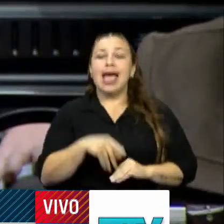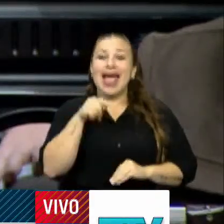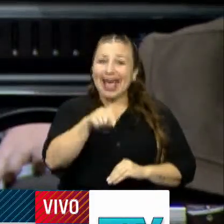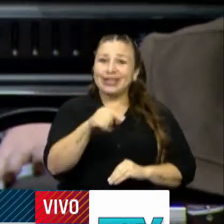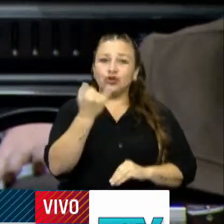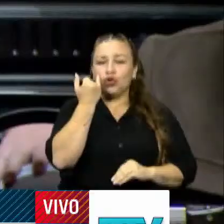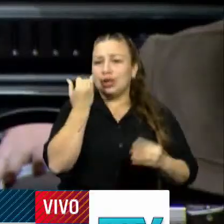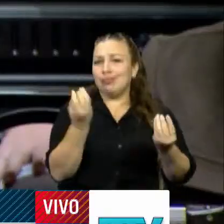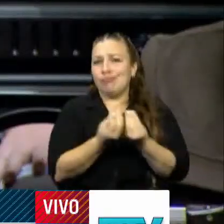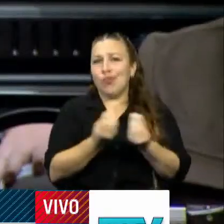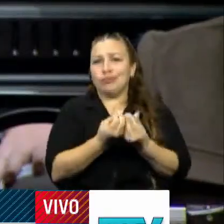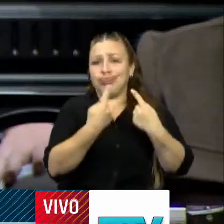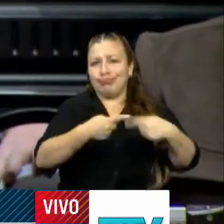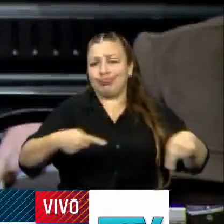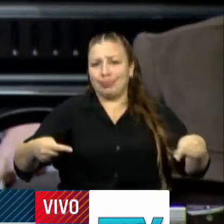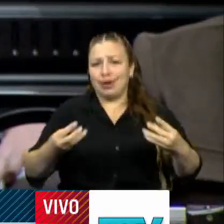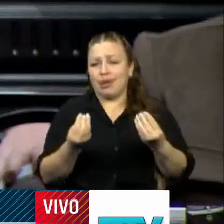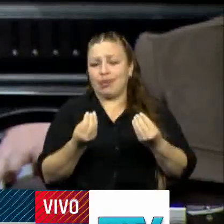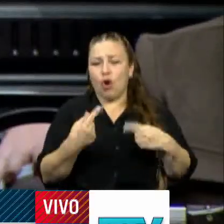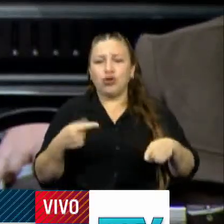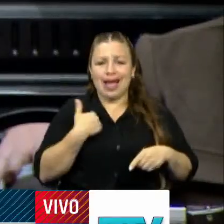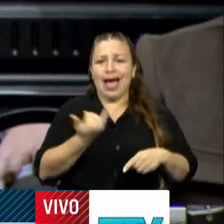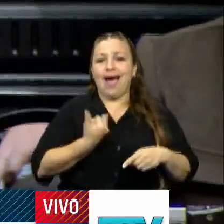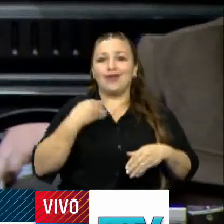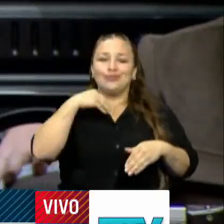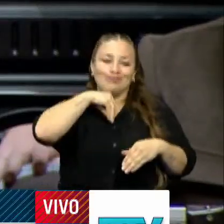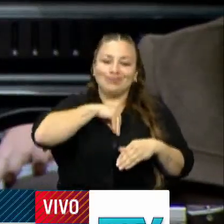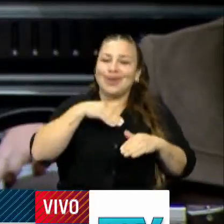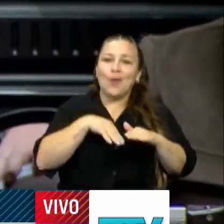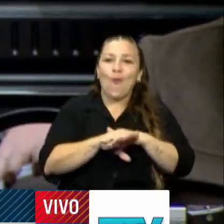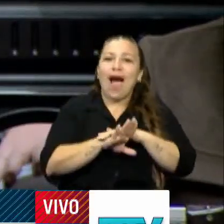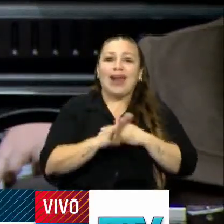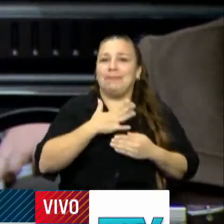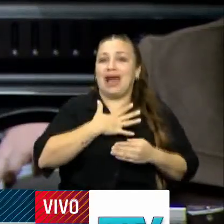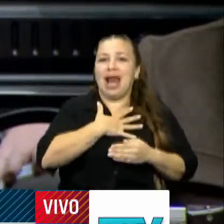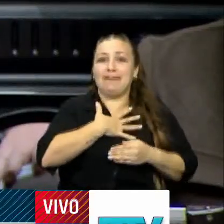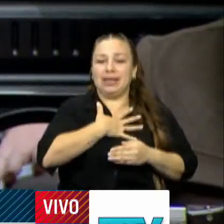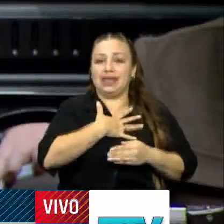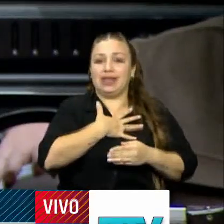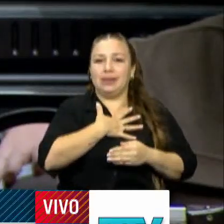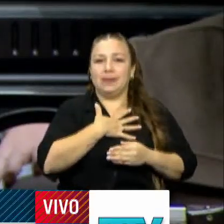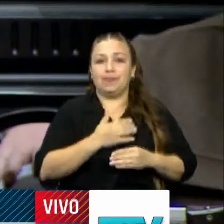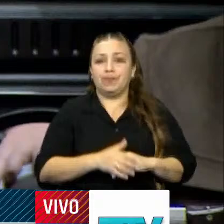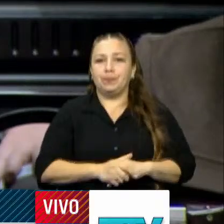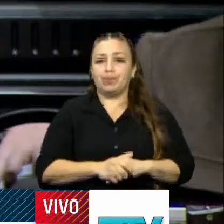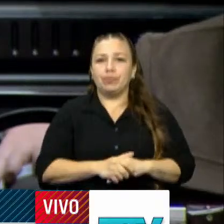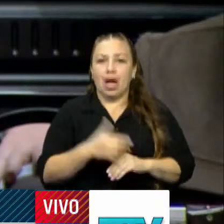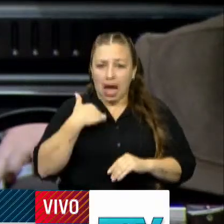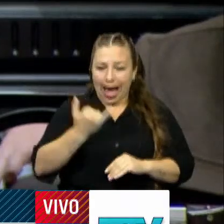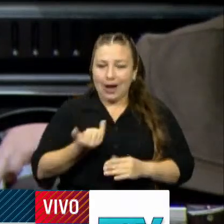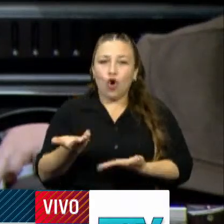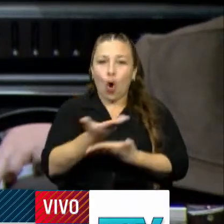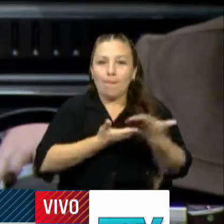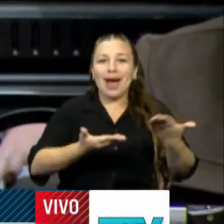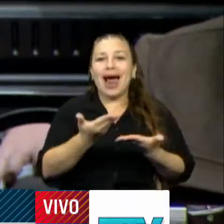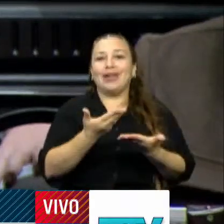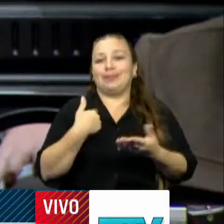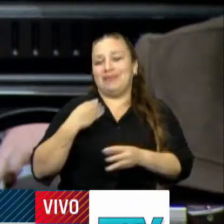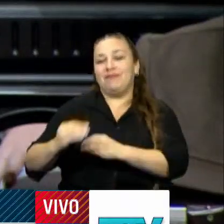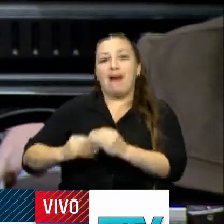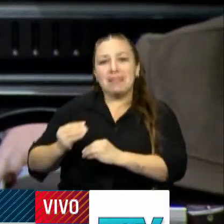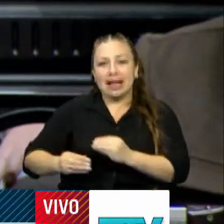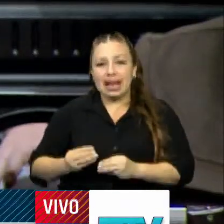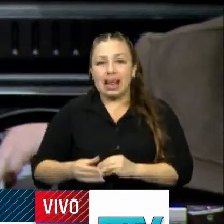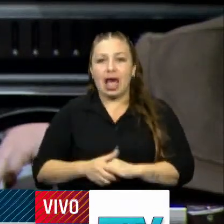muchas otras cosas que me guardo, por supuesto, para mí y que comparto habitualmente con mi